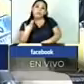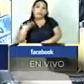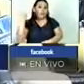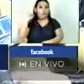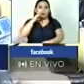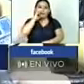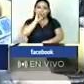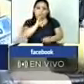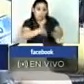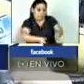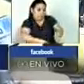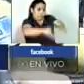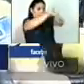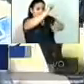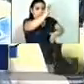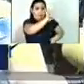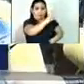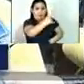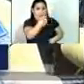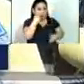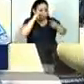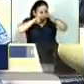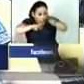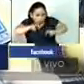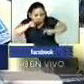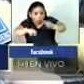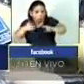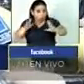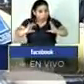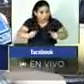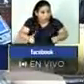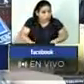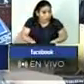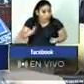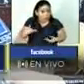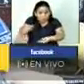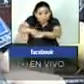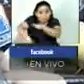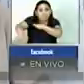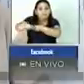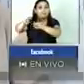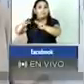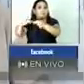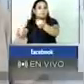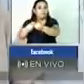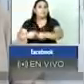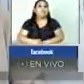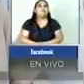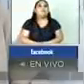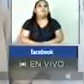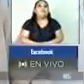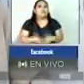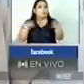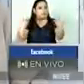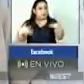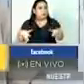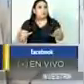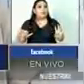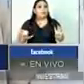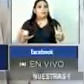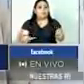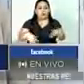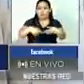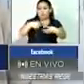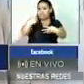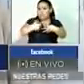la fiscalía tiene que investigar pactos que hay ahí entre el gobierno y las pandillas. ¿Se ha vedado todo